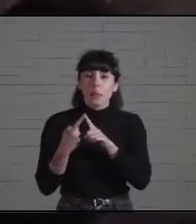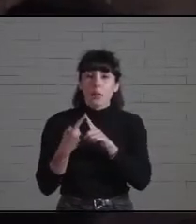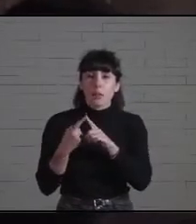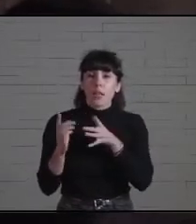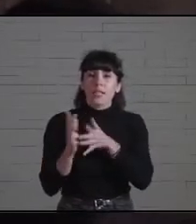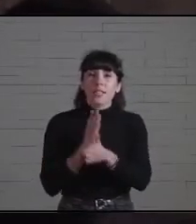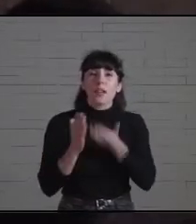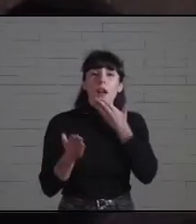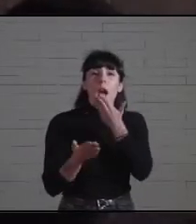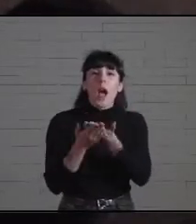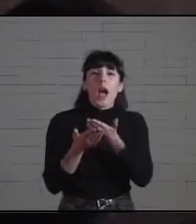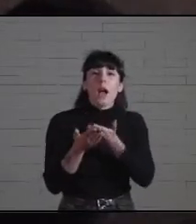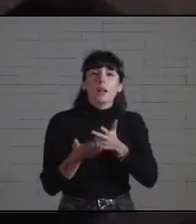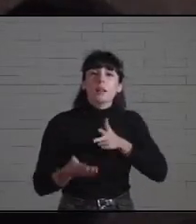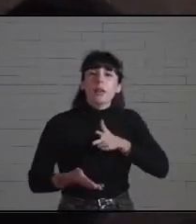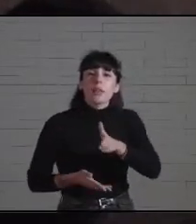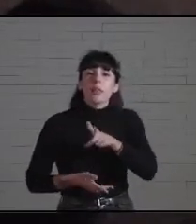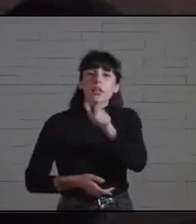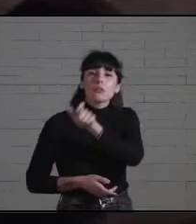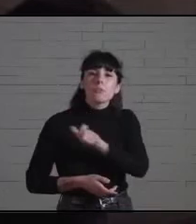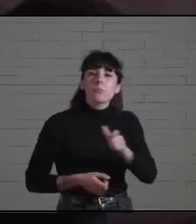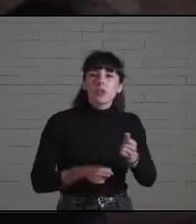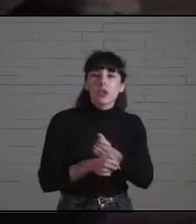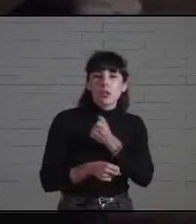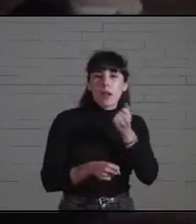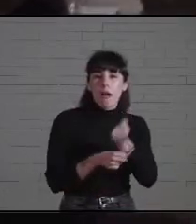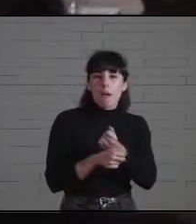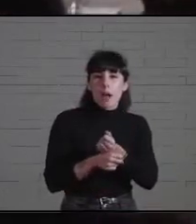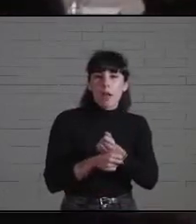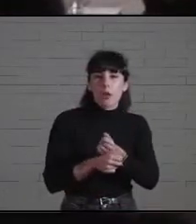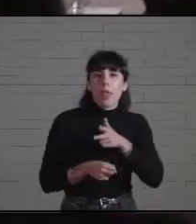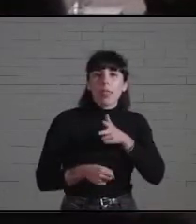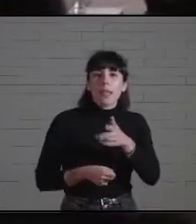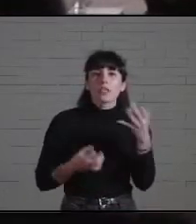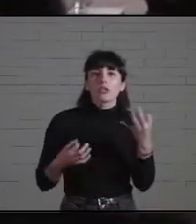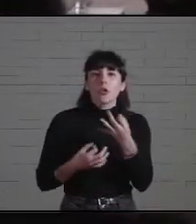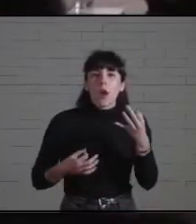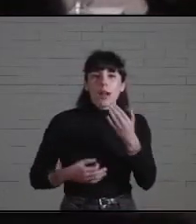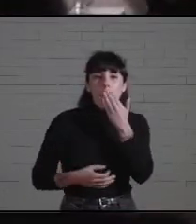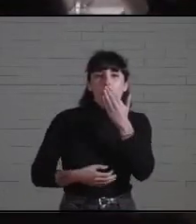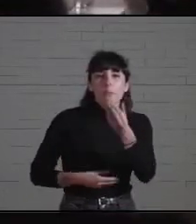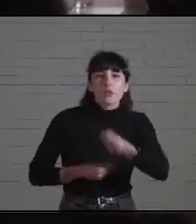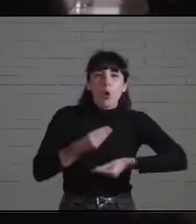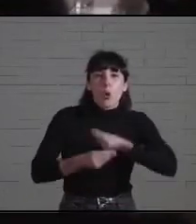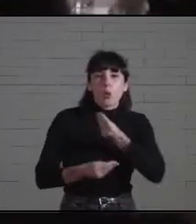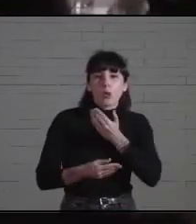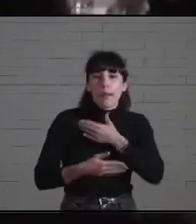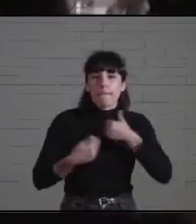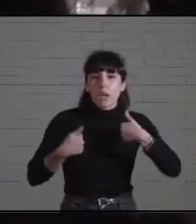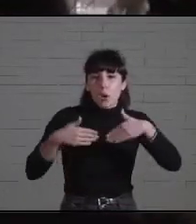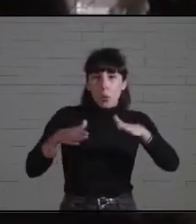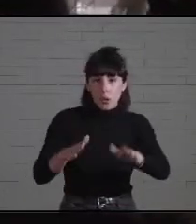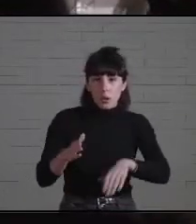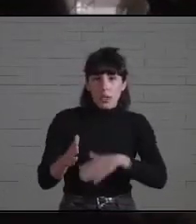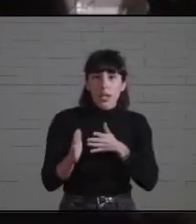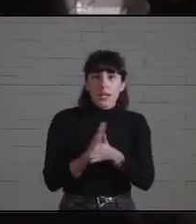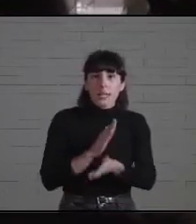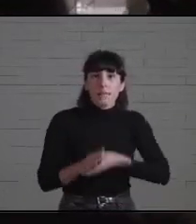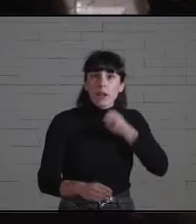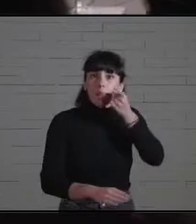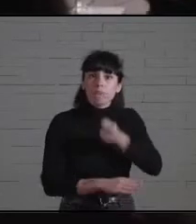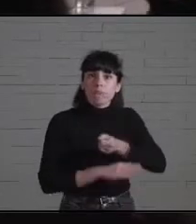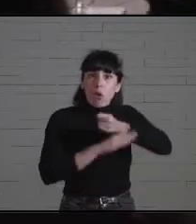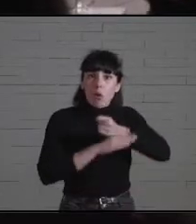persona trabajadora a decidir cuándo y cómo disfrutar del permiso, es decir, eliminar la obligación de